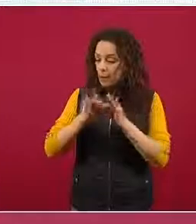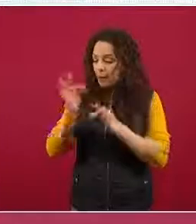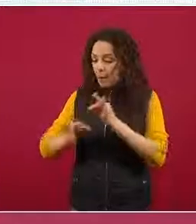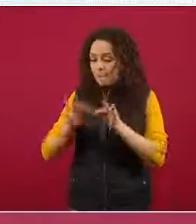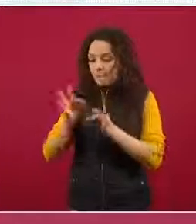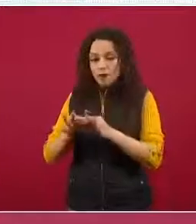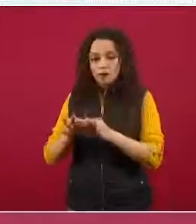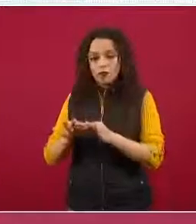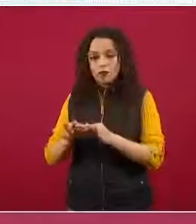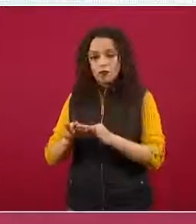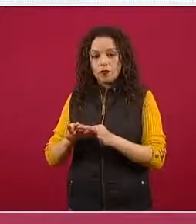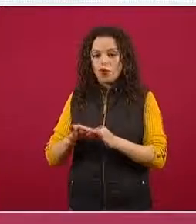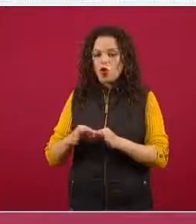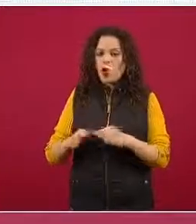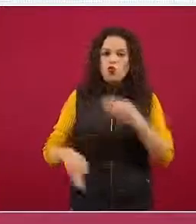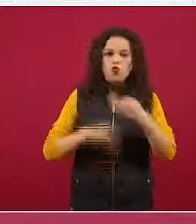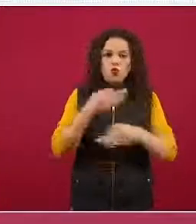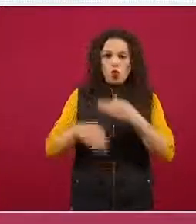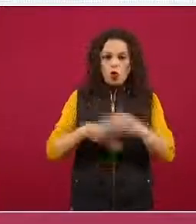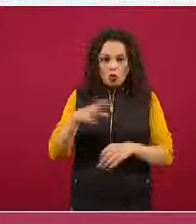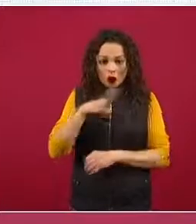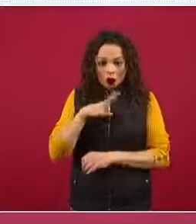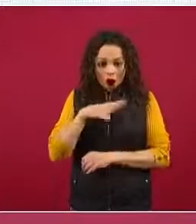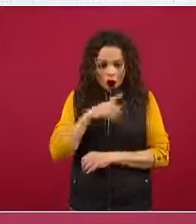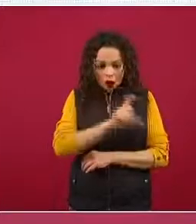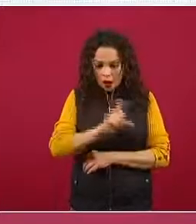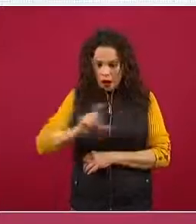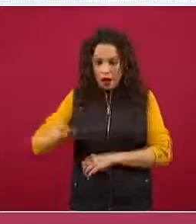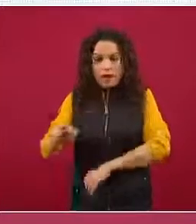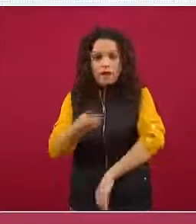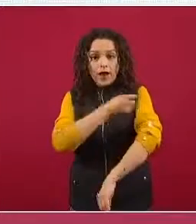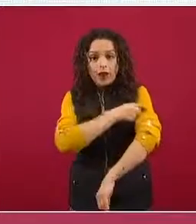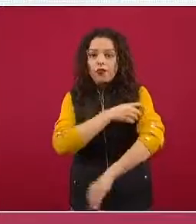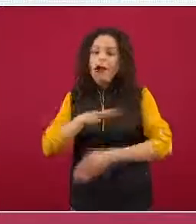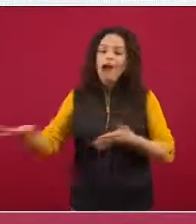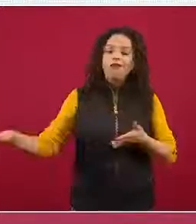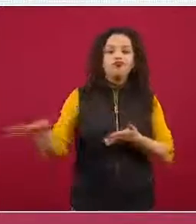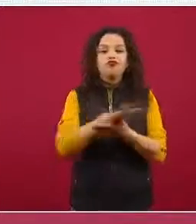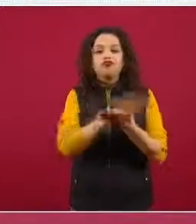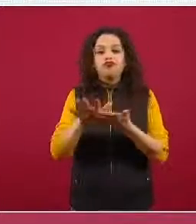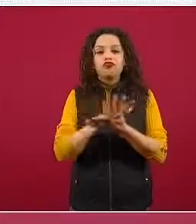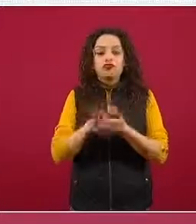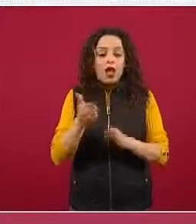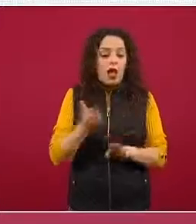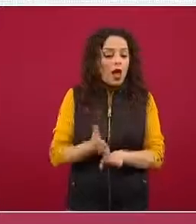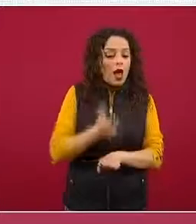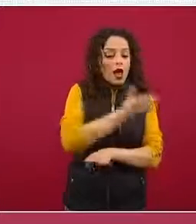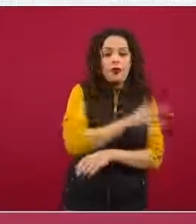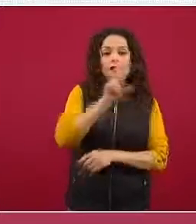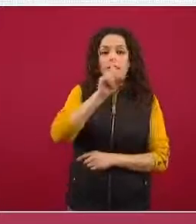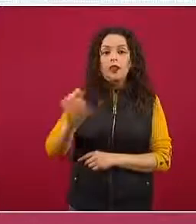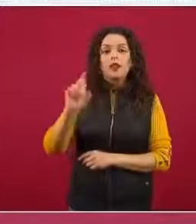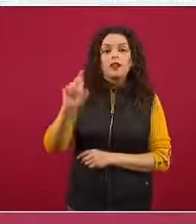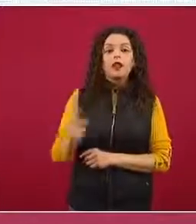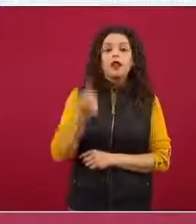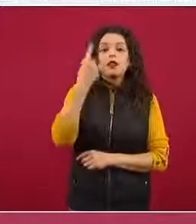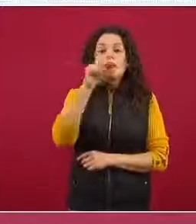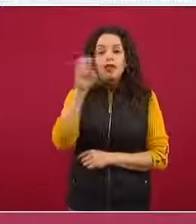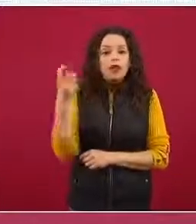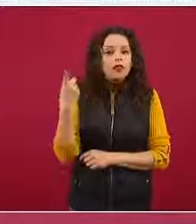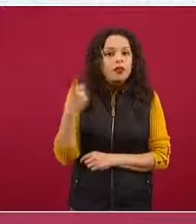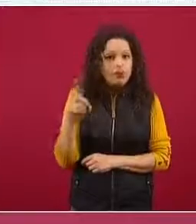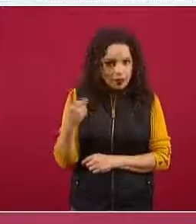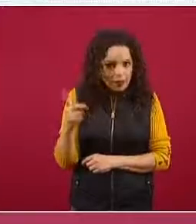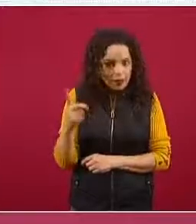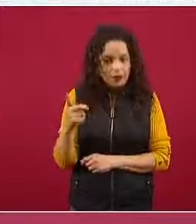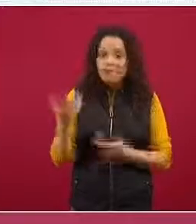terminarnos todas las dosis de vacuna contra influenza estacional antes del 31 de diciembre. Invitamos